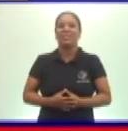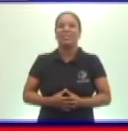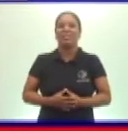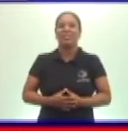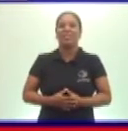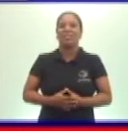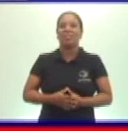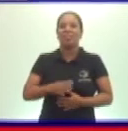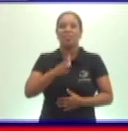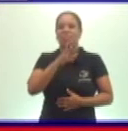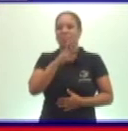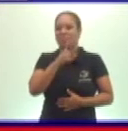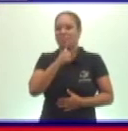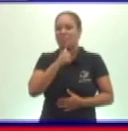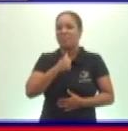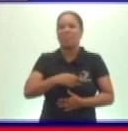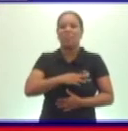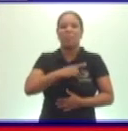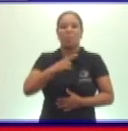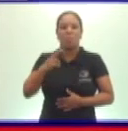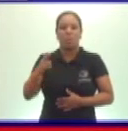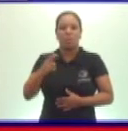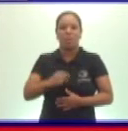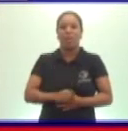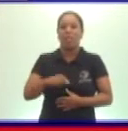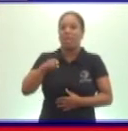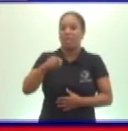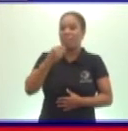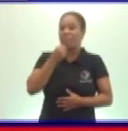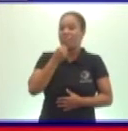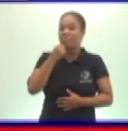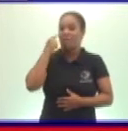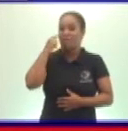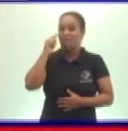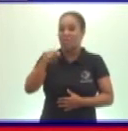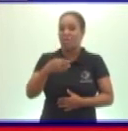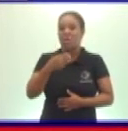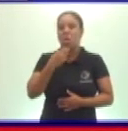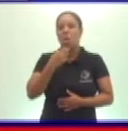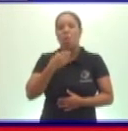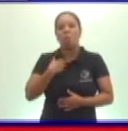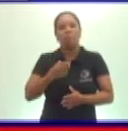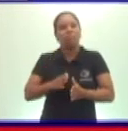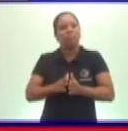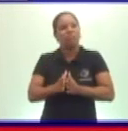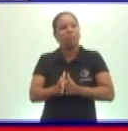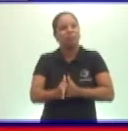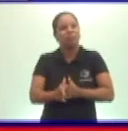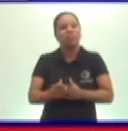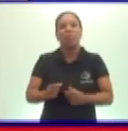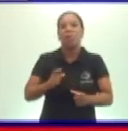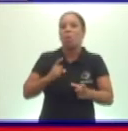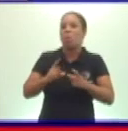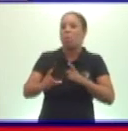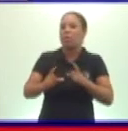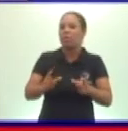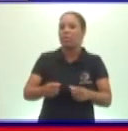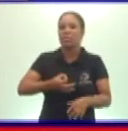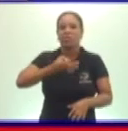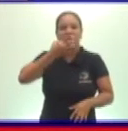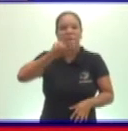virtuosa, de manera honorable. Y ahí usted va viendo códigos comunicativos en sentido general que expresan